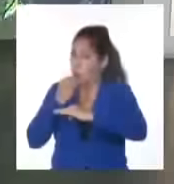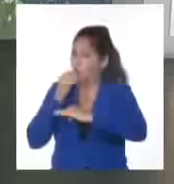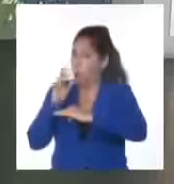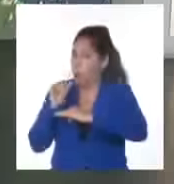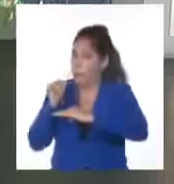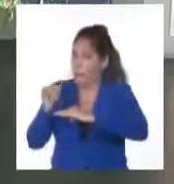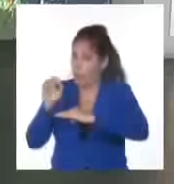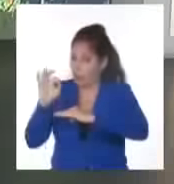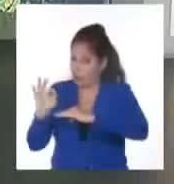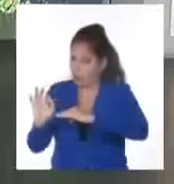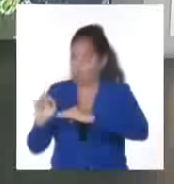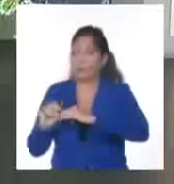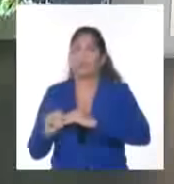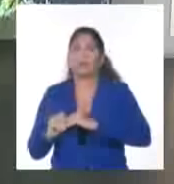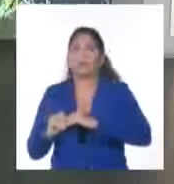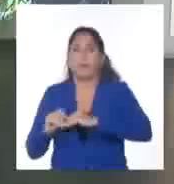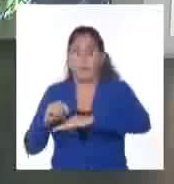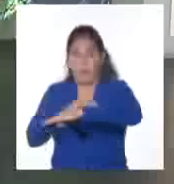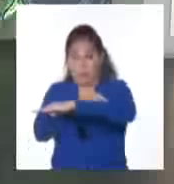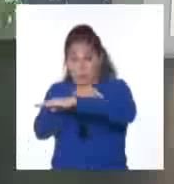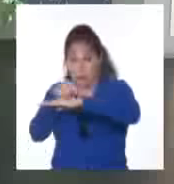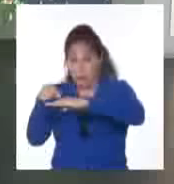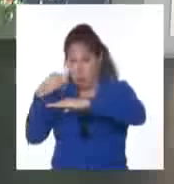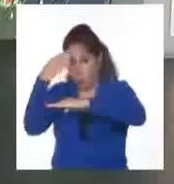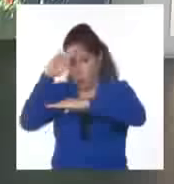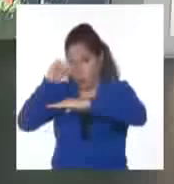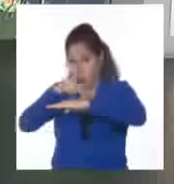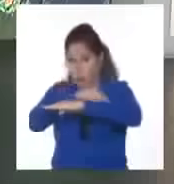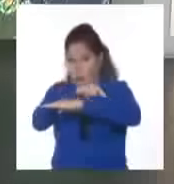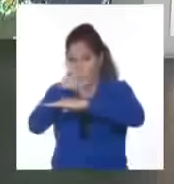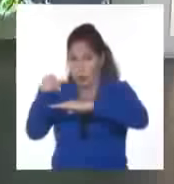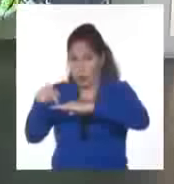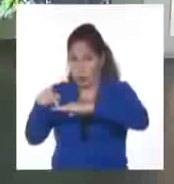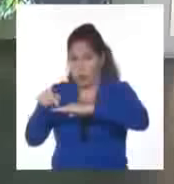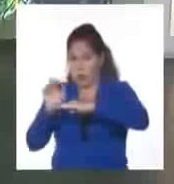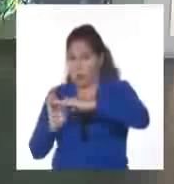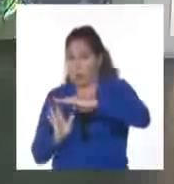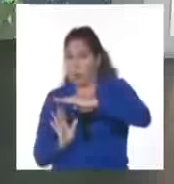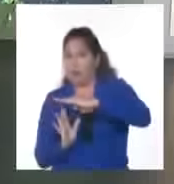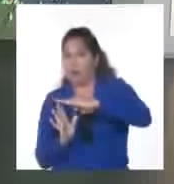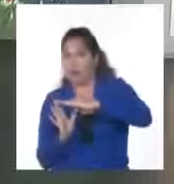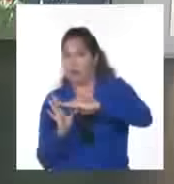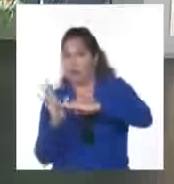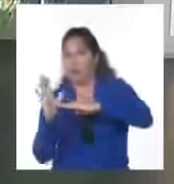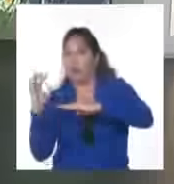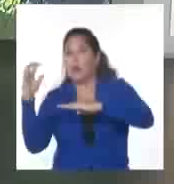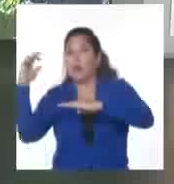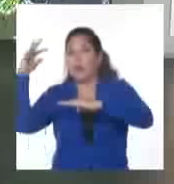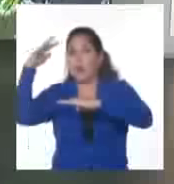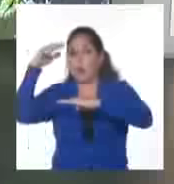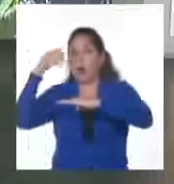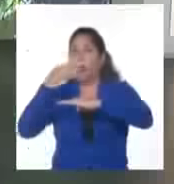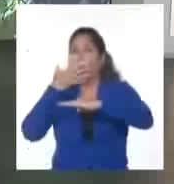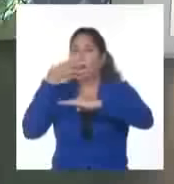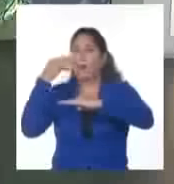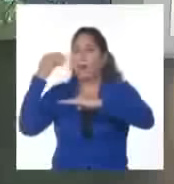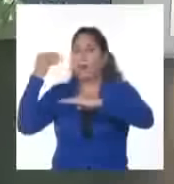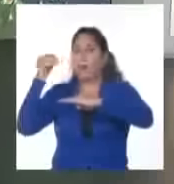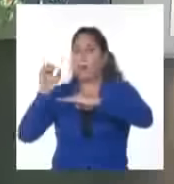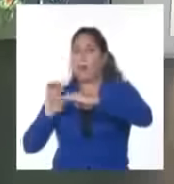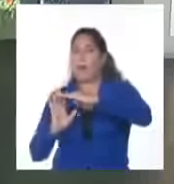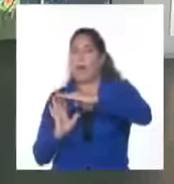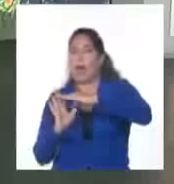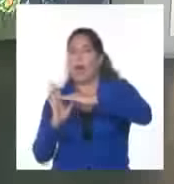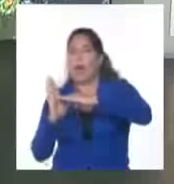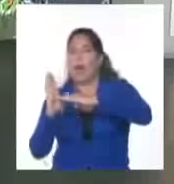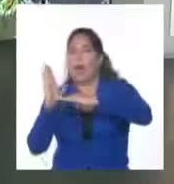miércoles. Y entonces, bueno, cuando la tengamos aquí, estas zonas en un lado irán yendo hacia el